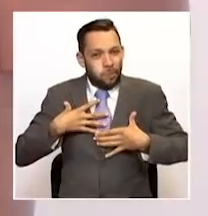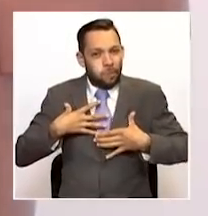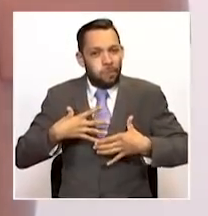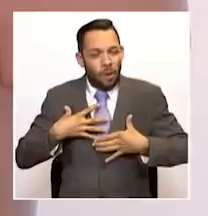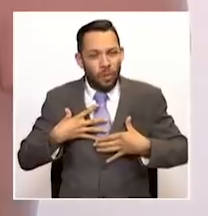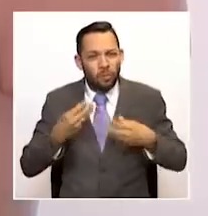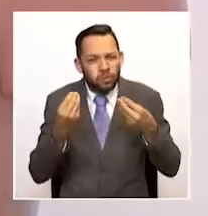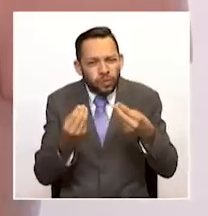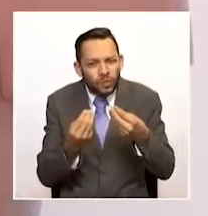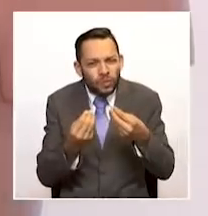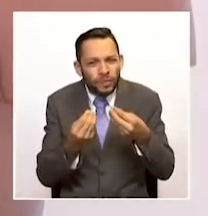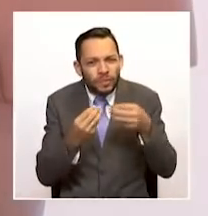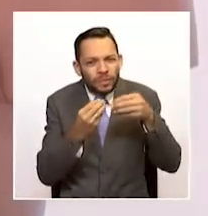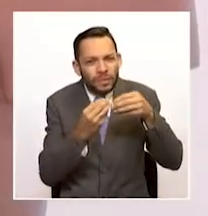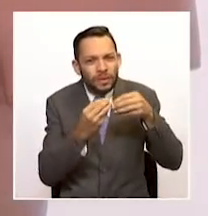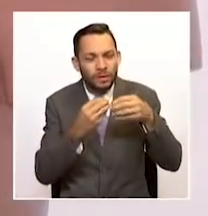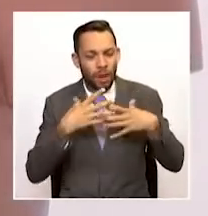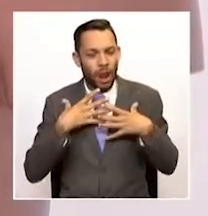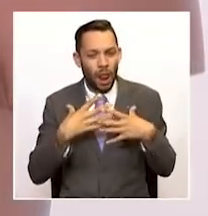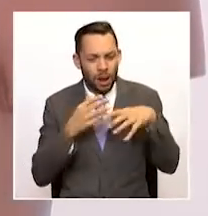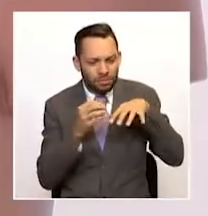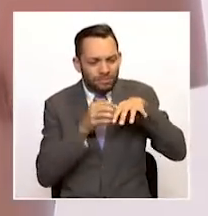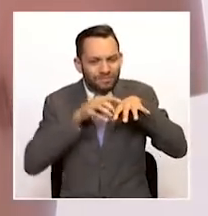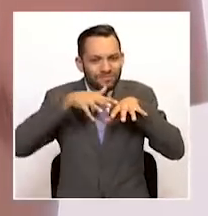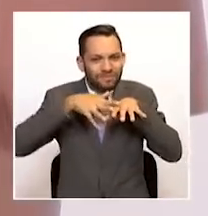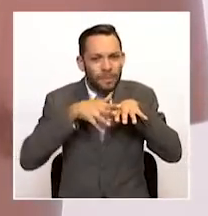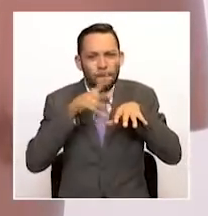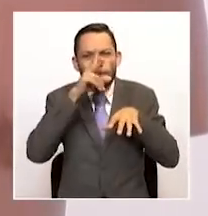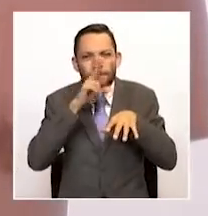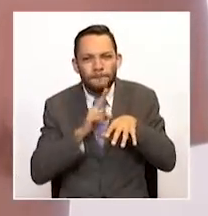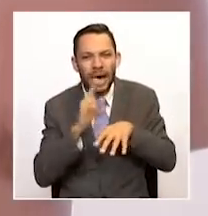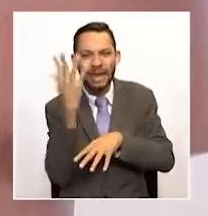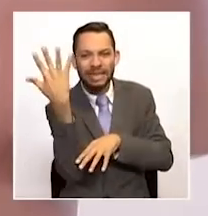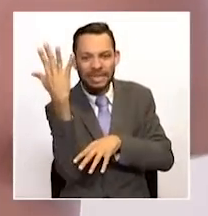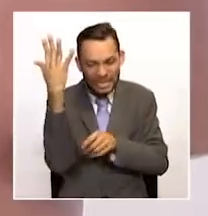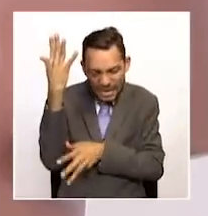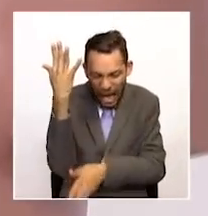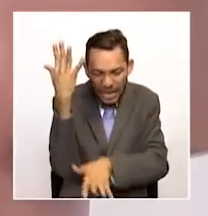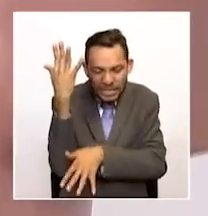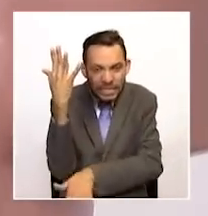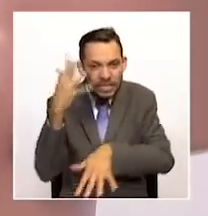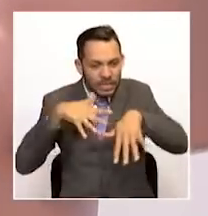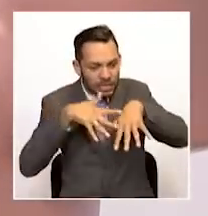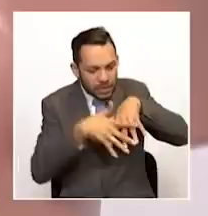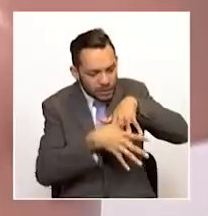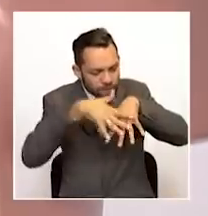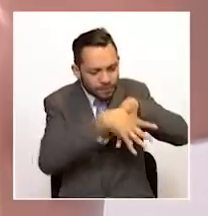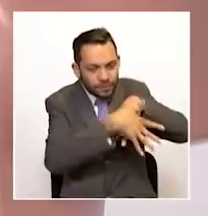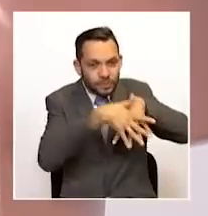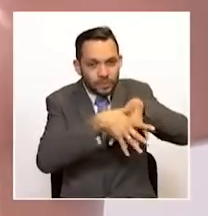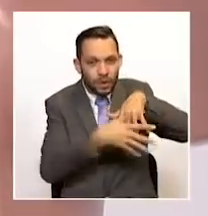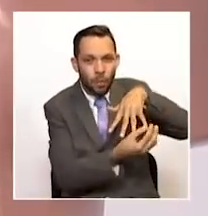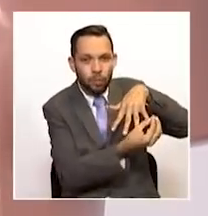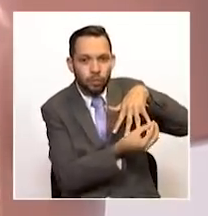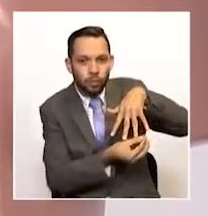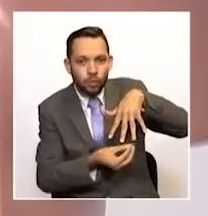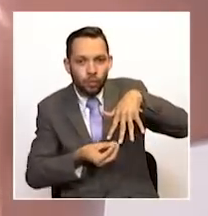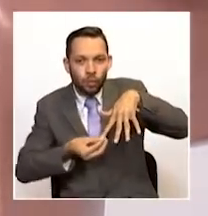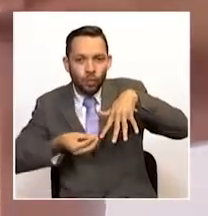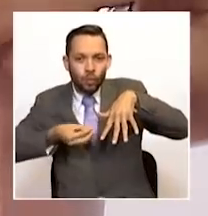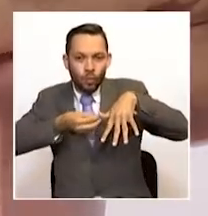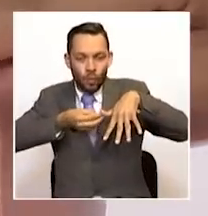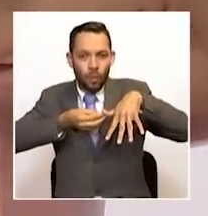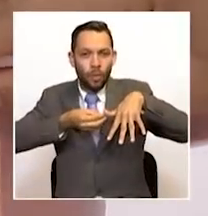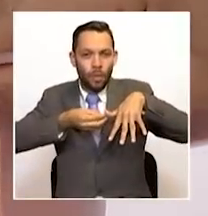todo lo que son los bronquios bronquios los alveolos los cuales nos permiten que la sangre se oxigena